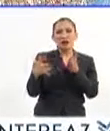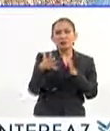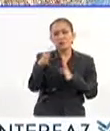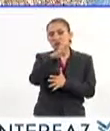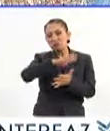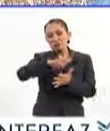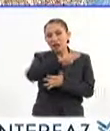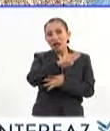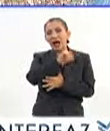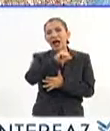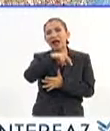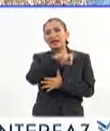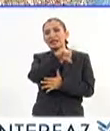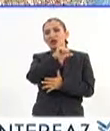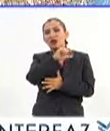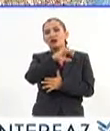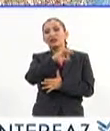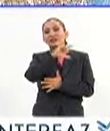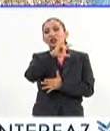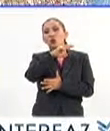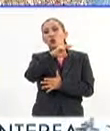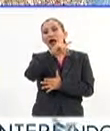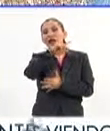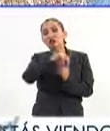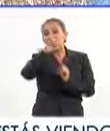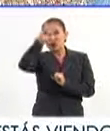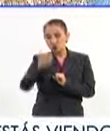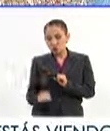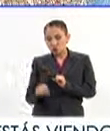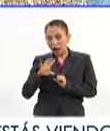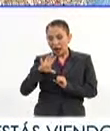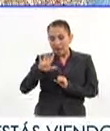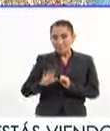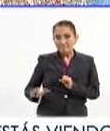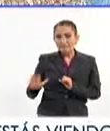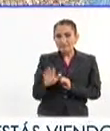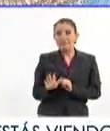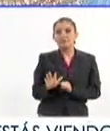las inmediaciones de Anillo de Circunvalación. Ajá. Y al sur estaría por